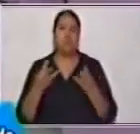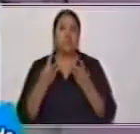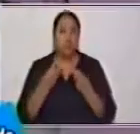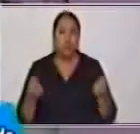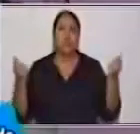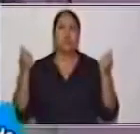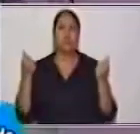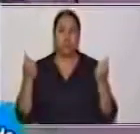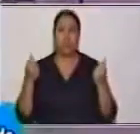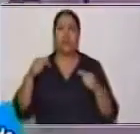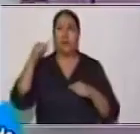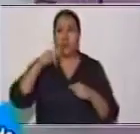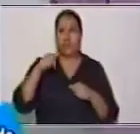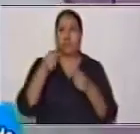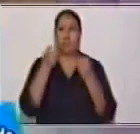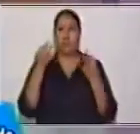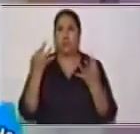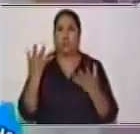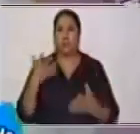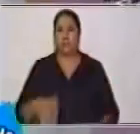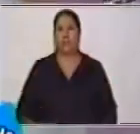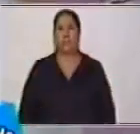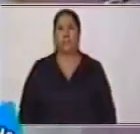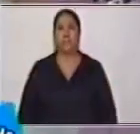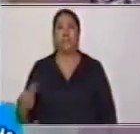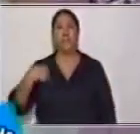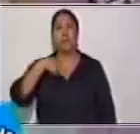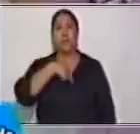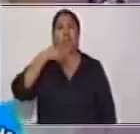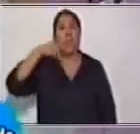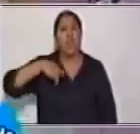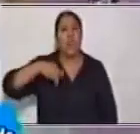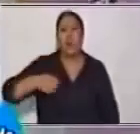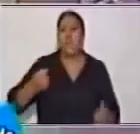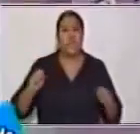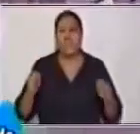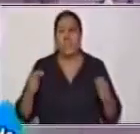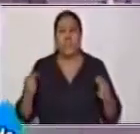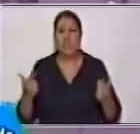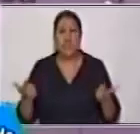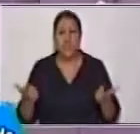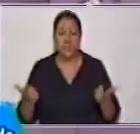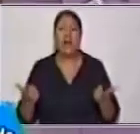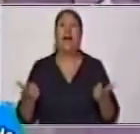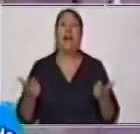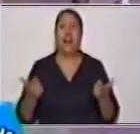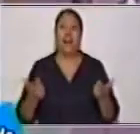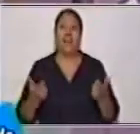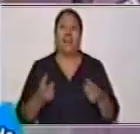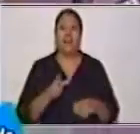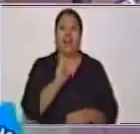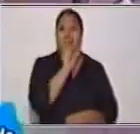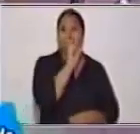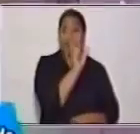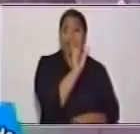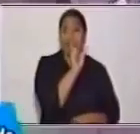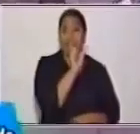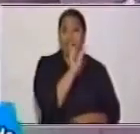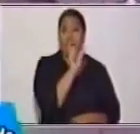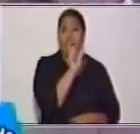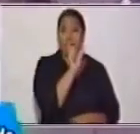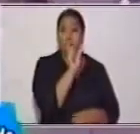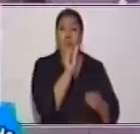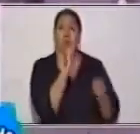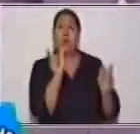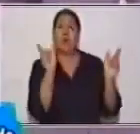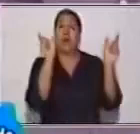manera la ecuación. Nosotros lo que vamos a hacer en este momento es trasladar este otro término que saca al